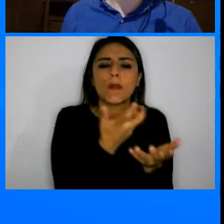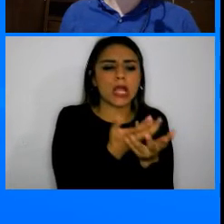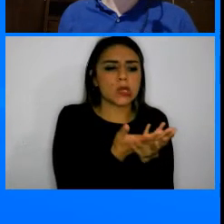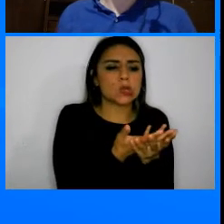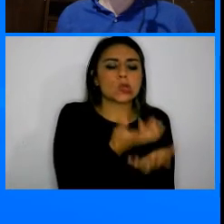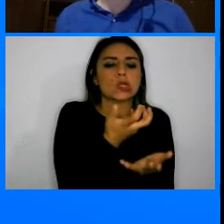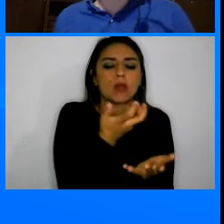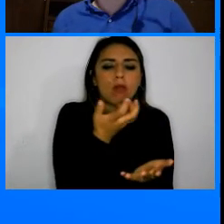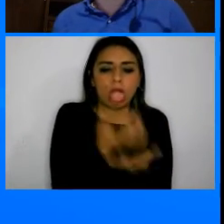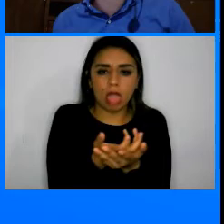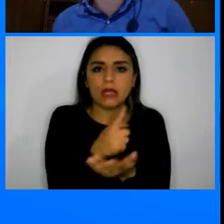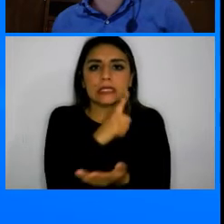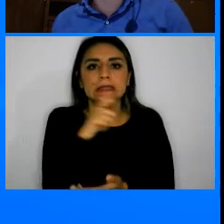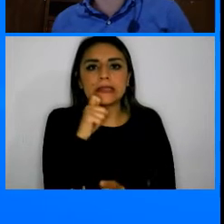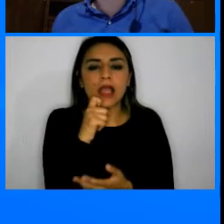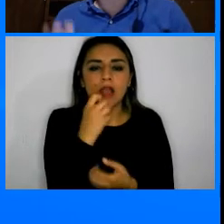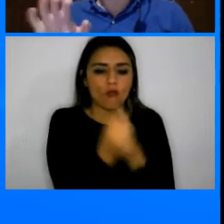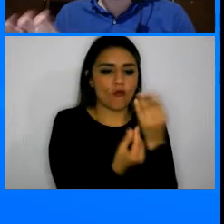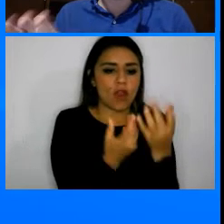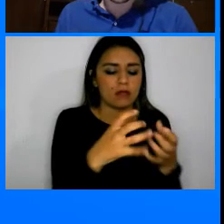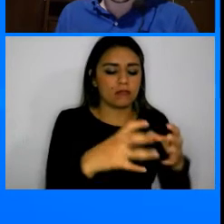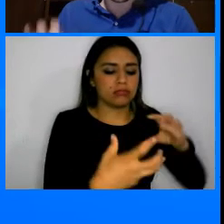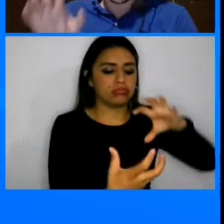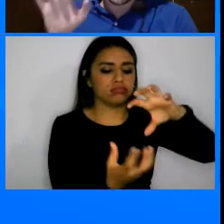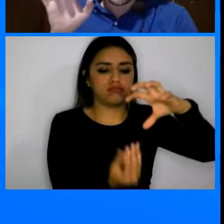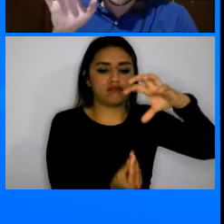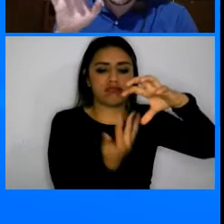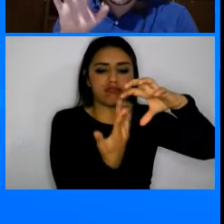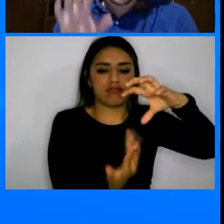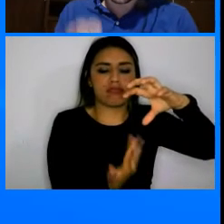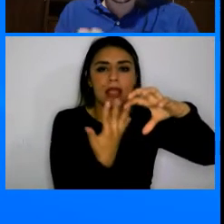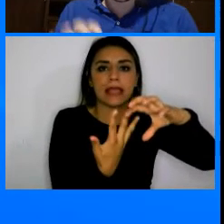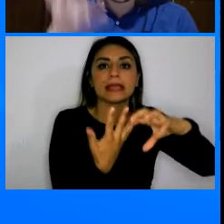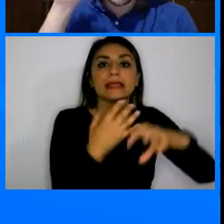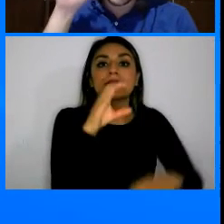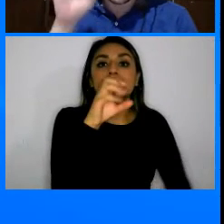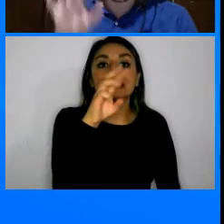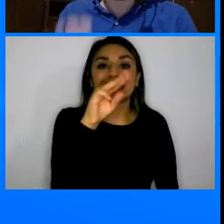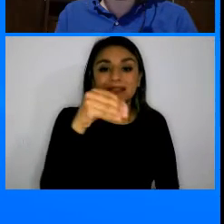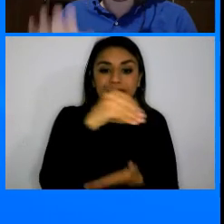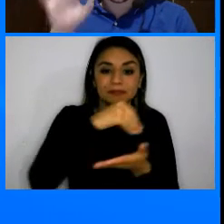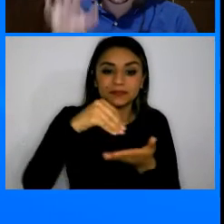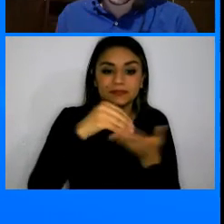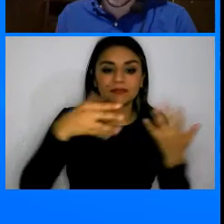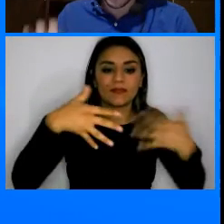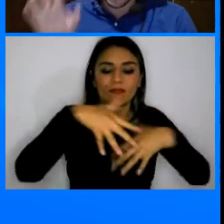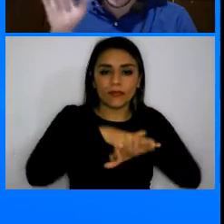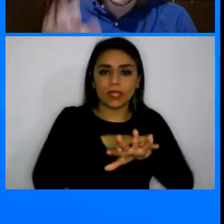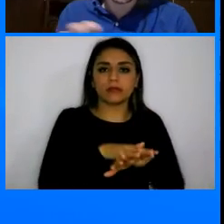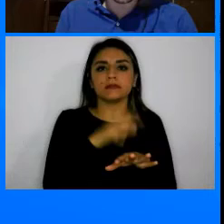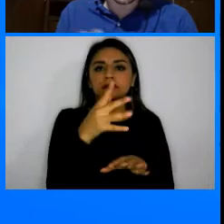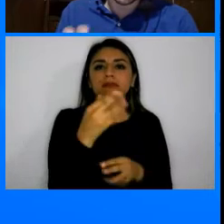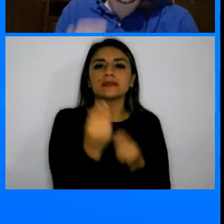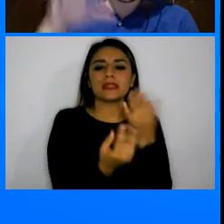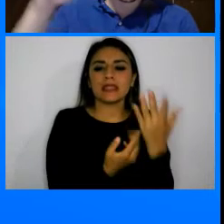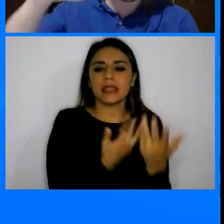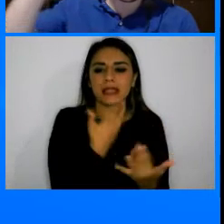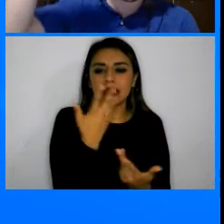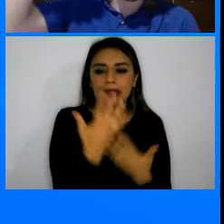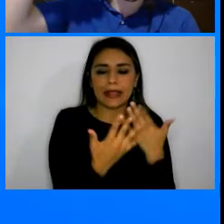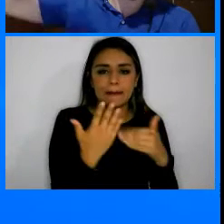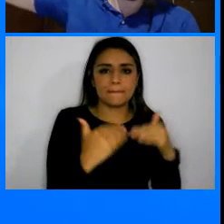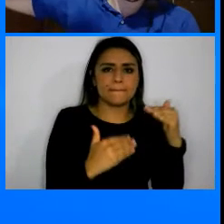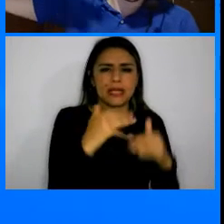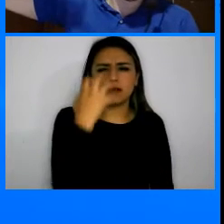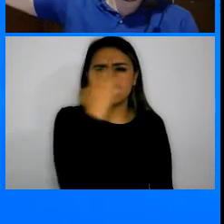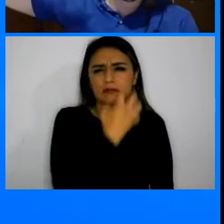de que la pongamos al fuego, porque entonces la cerámica es arcilla que se quema a altísimas temperaturas,